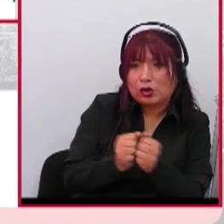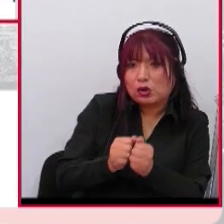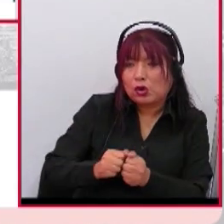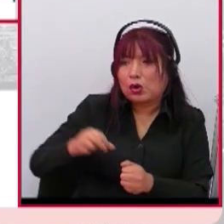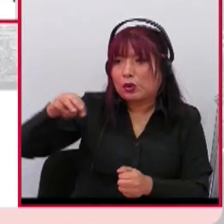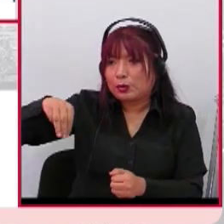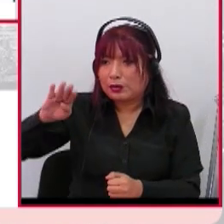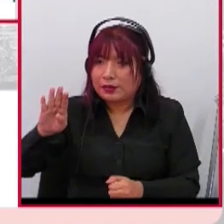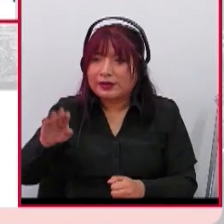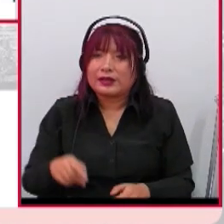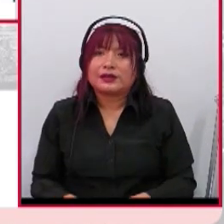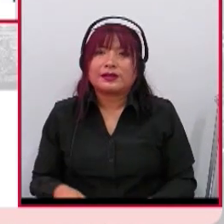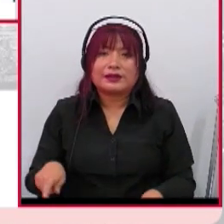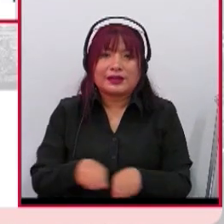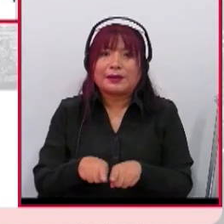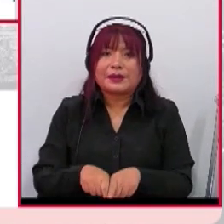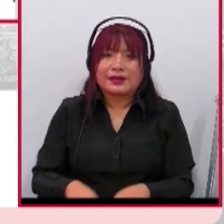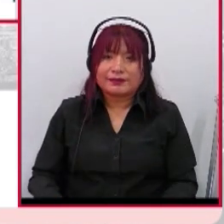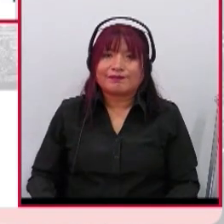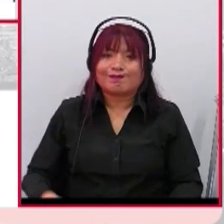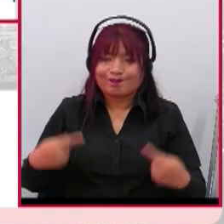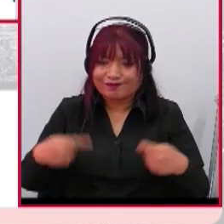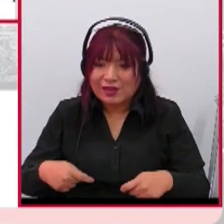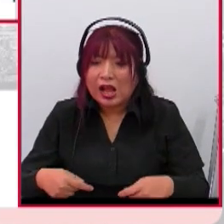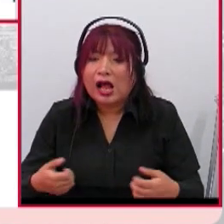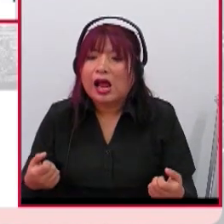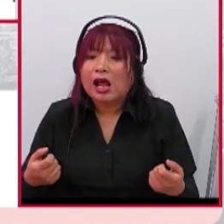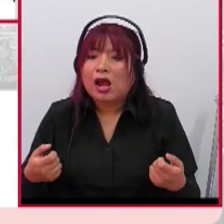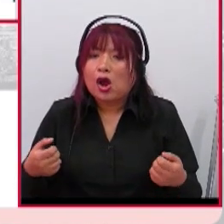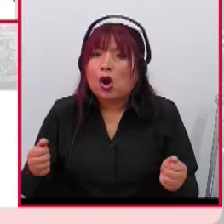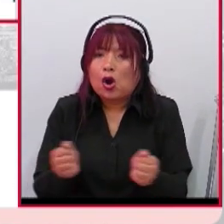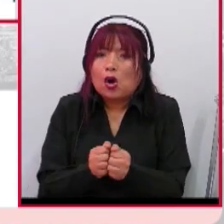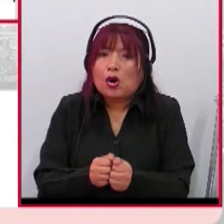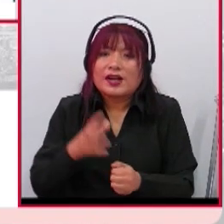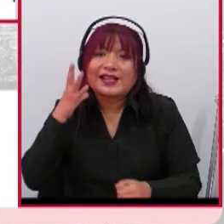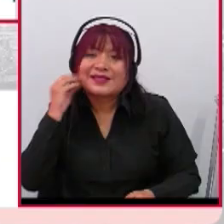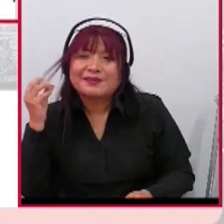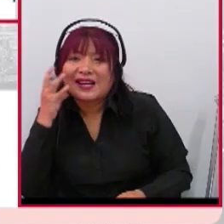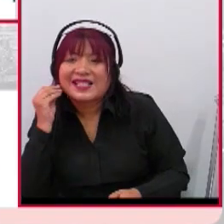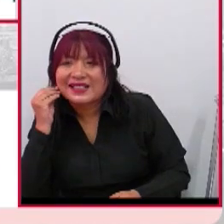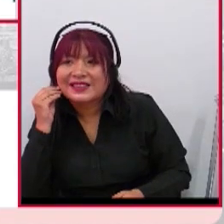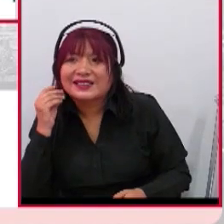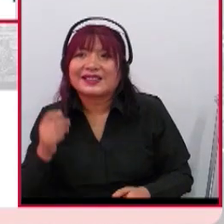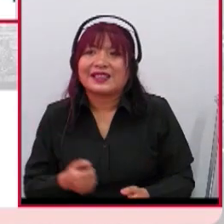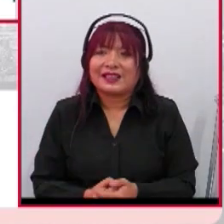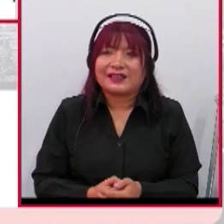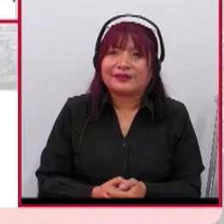Apostar por la experiencia. Tienes que pagar por la experiencia de los ingenieros.